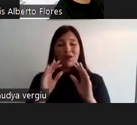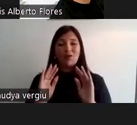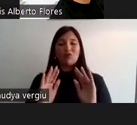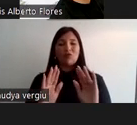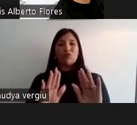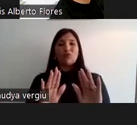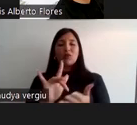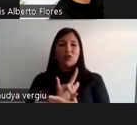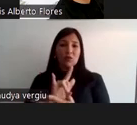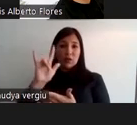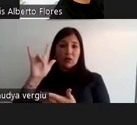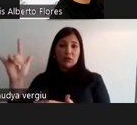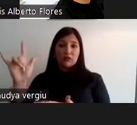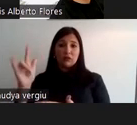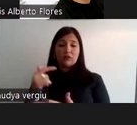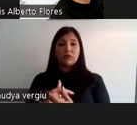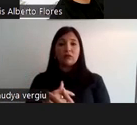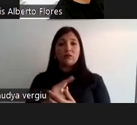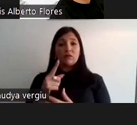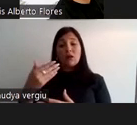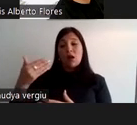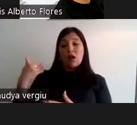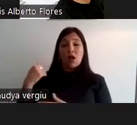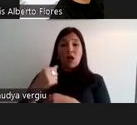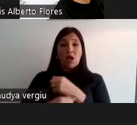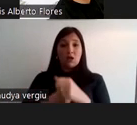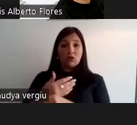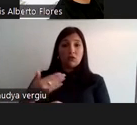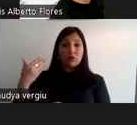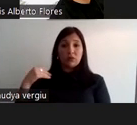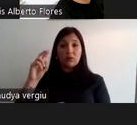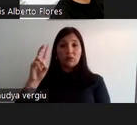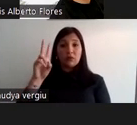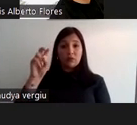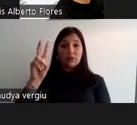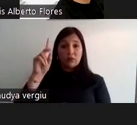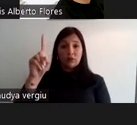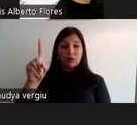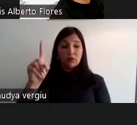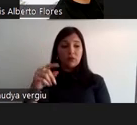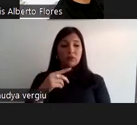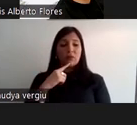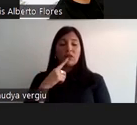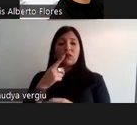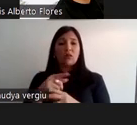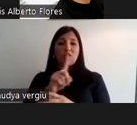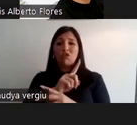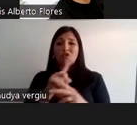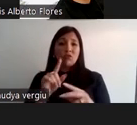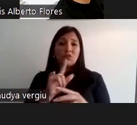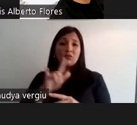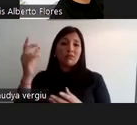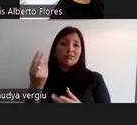los viajes no es así que en el año pasado la mitad de los no vacacionistas mencionaron no haber viajado por motivos